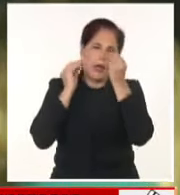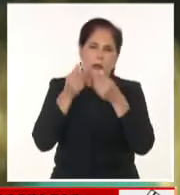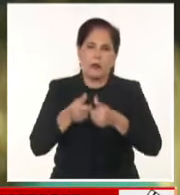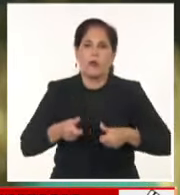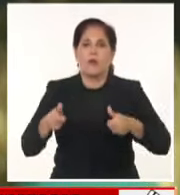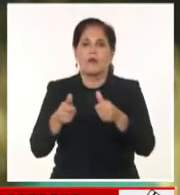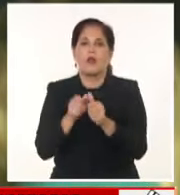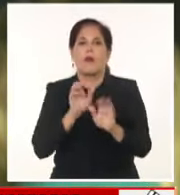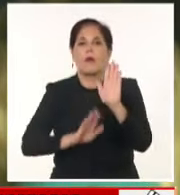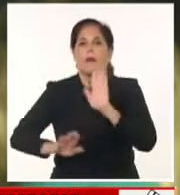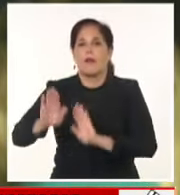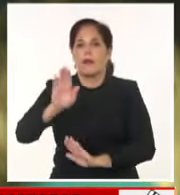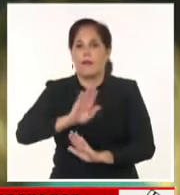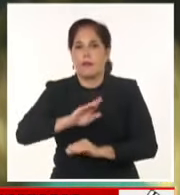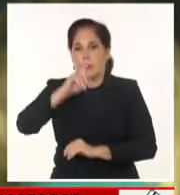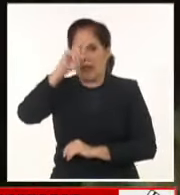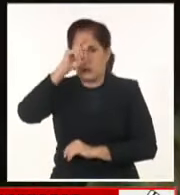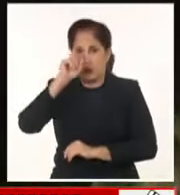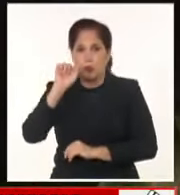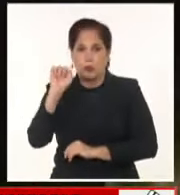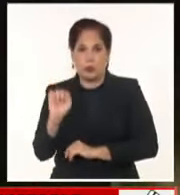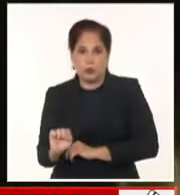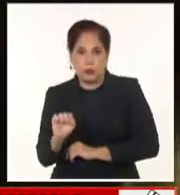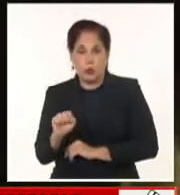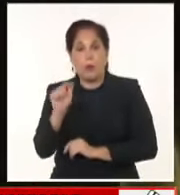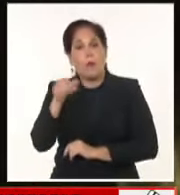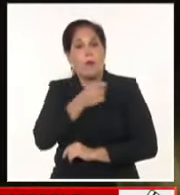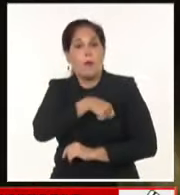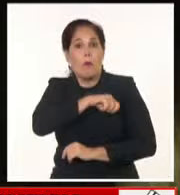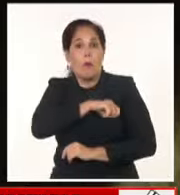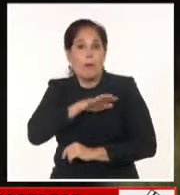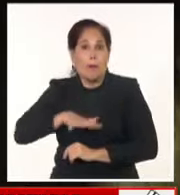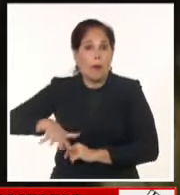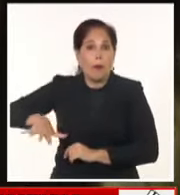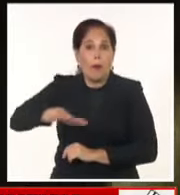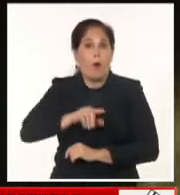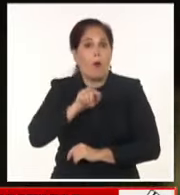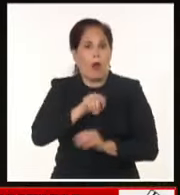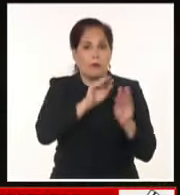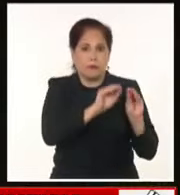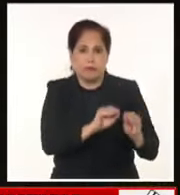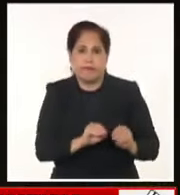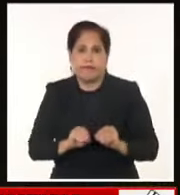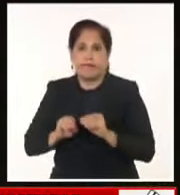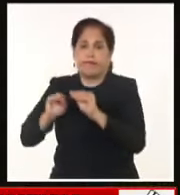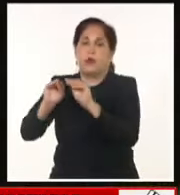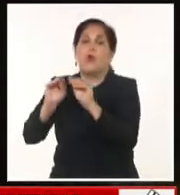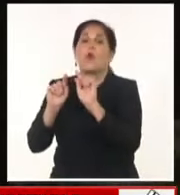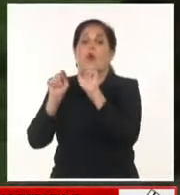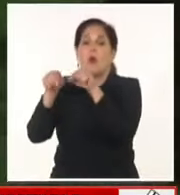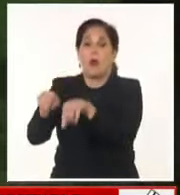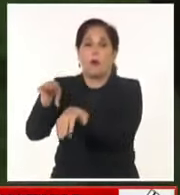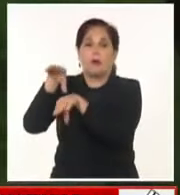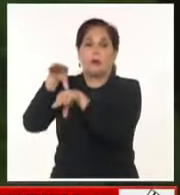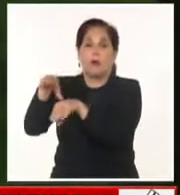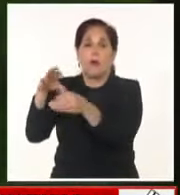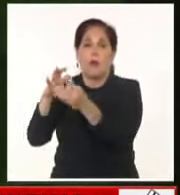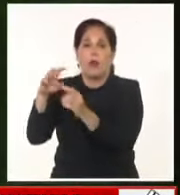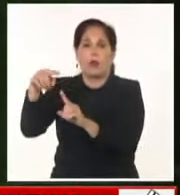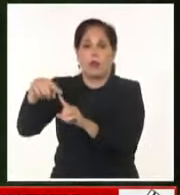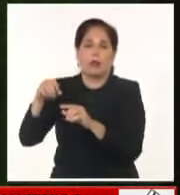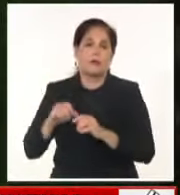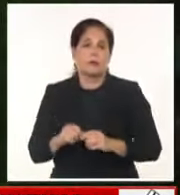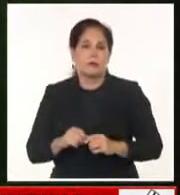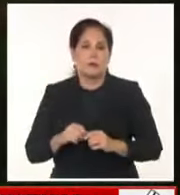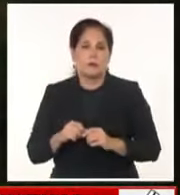de Defensa de San Antonio del Sur, cuyos habitantes del poblado cabecera fueron trasladados a centros de evacuación en Guantánamo. Uno